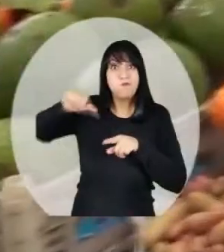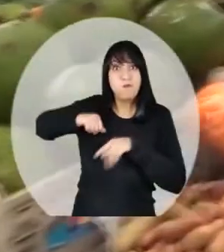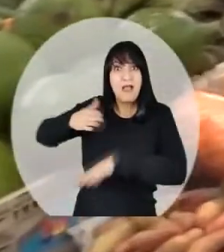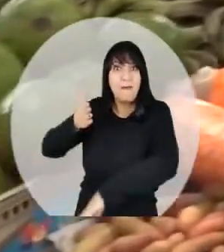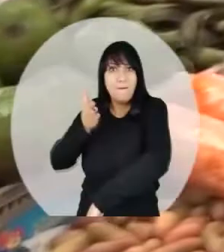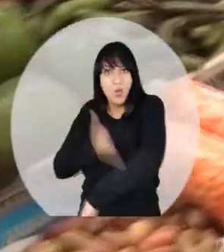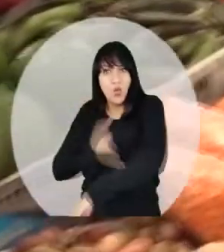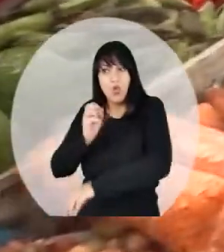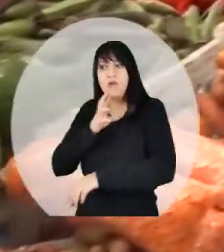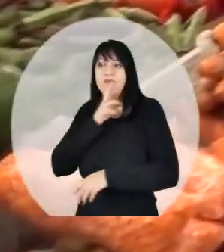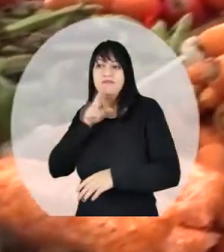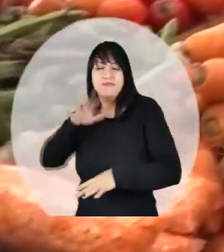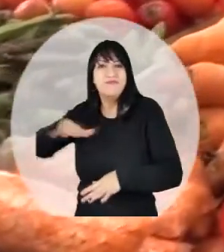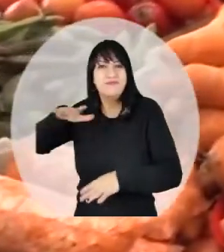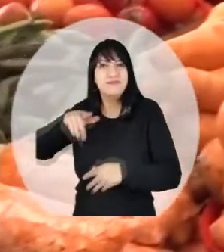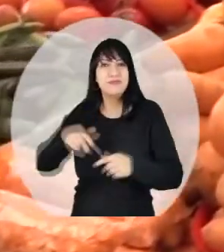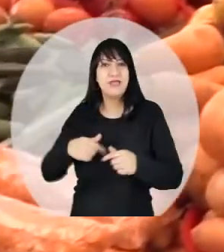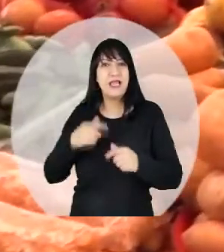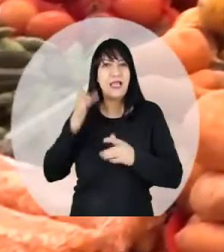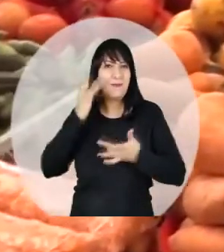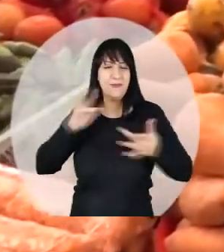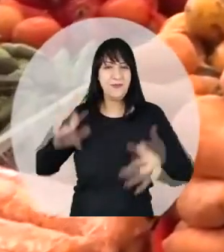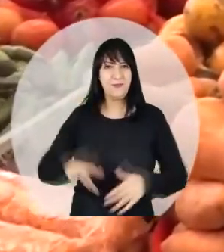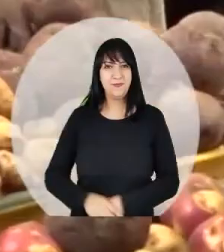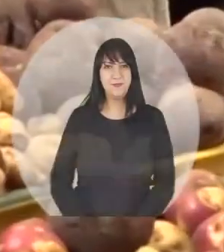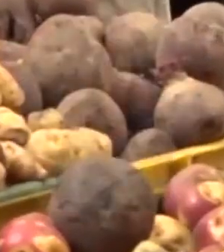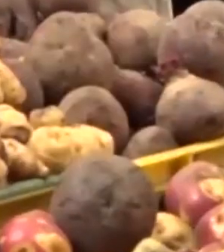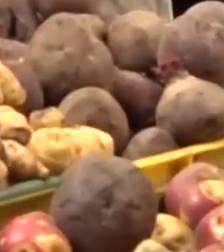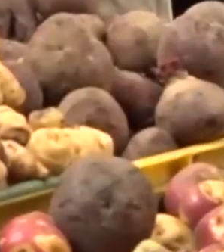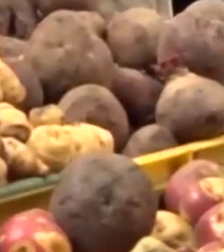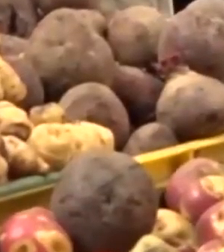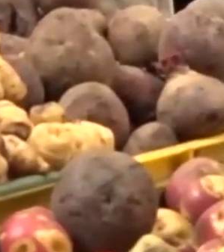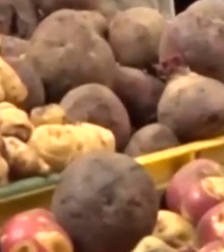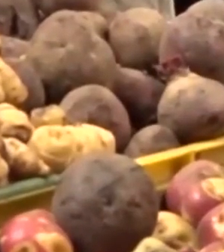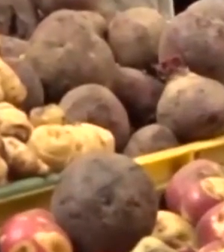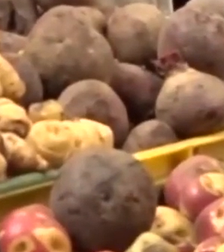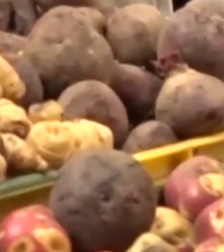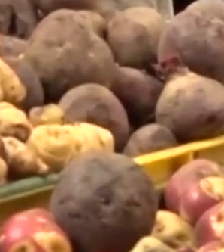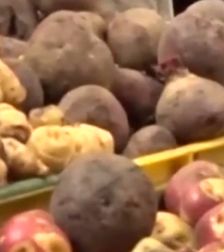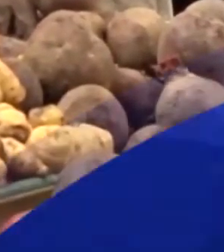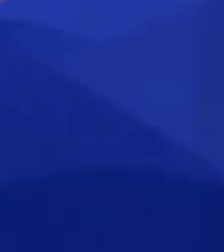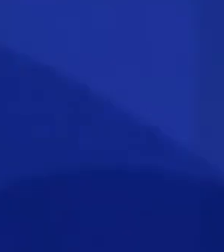las mesas en los casos que tengamos fondas o los restaurantes.